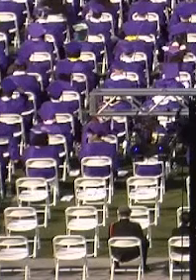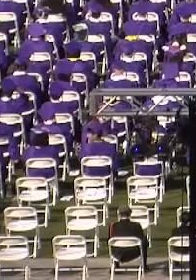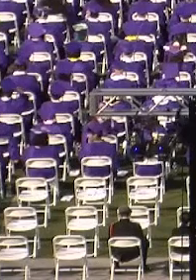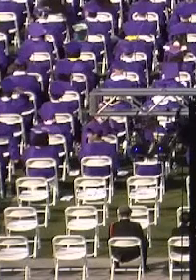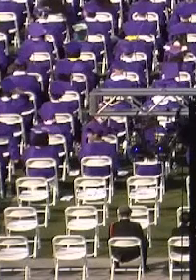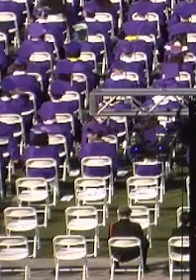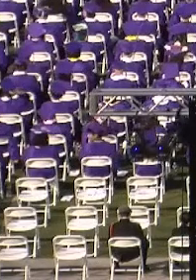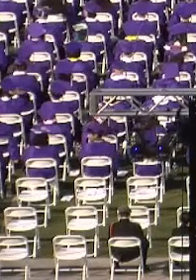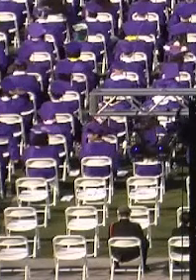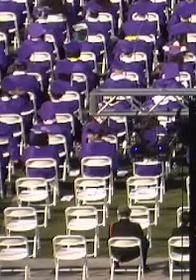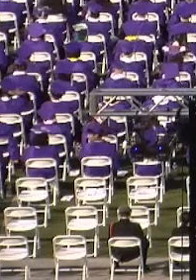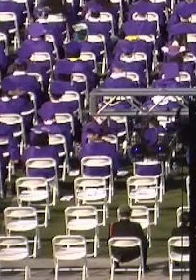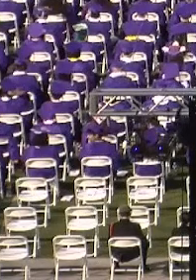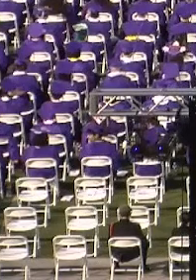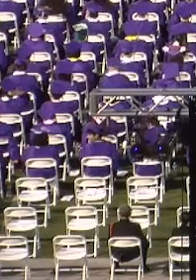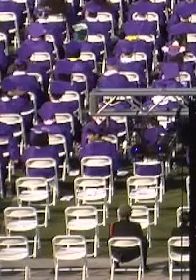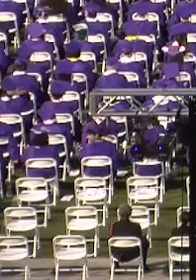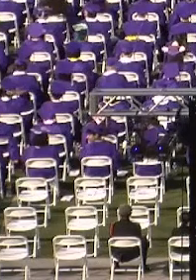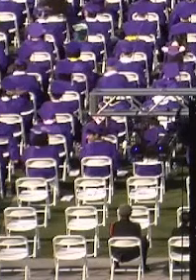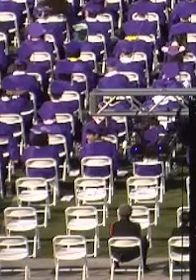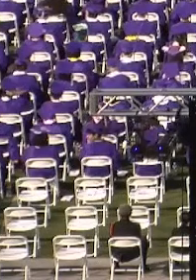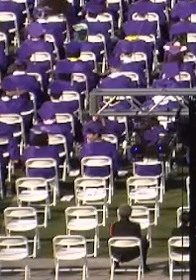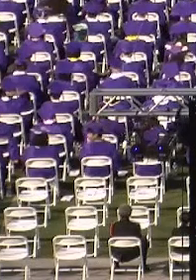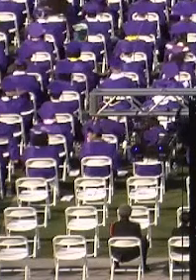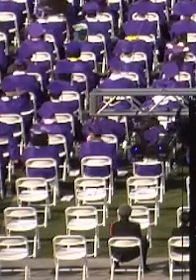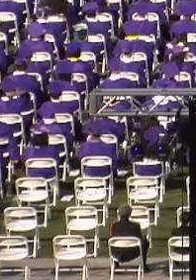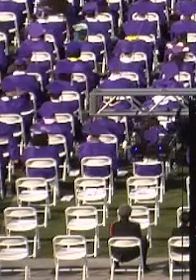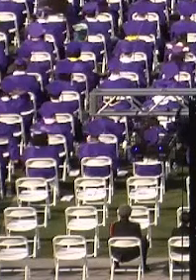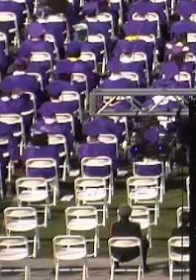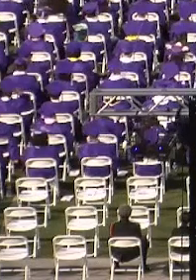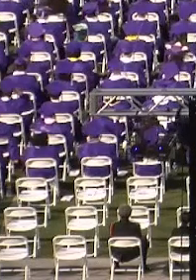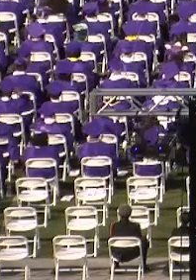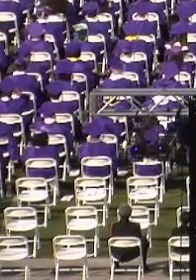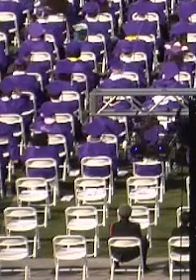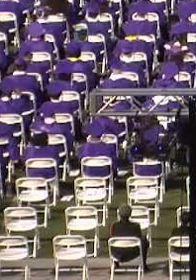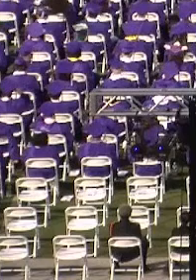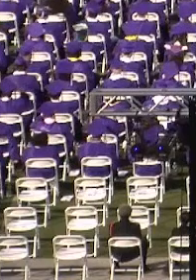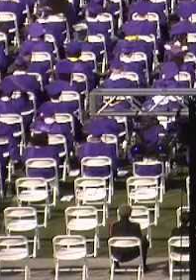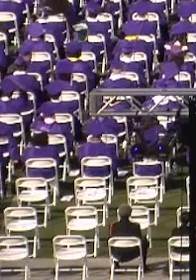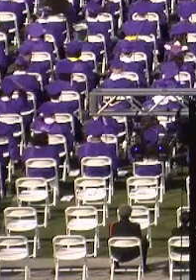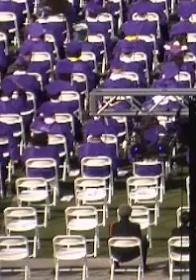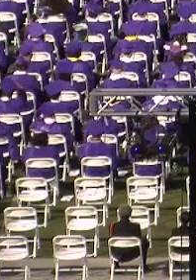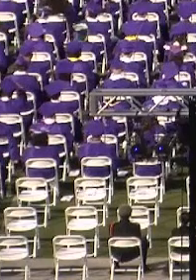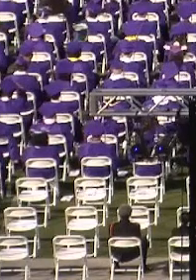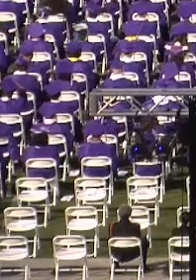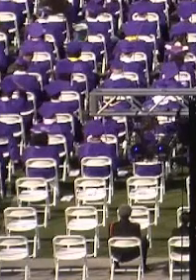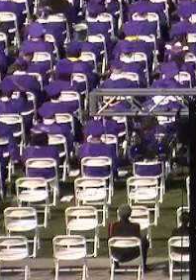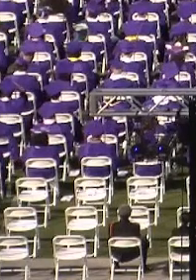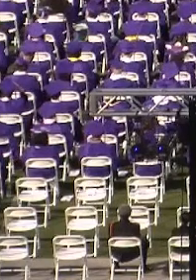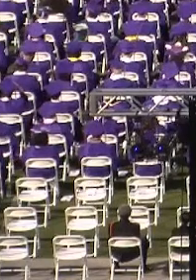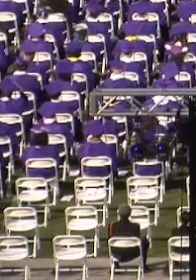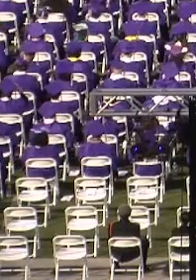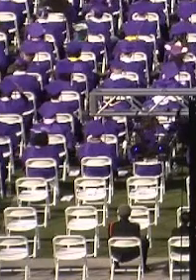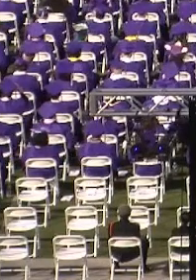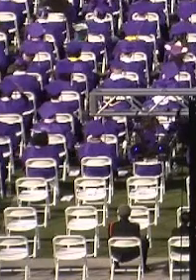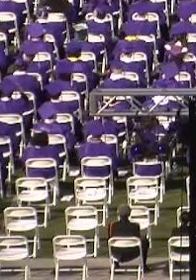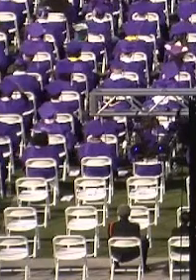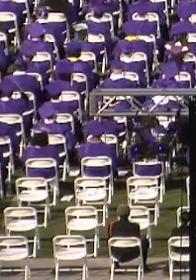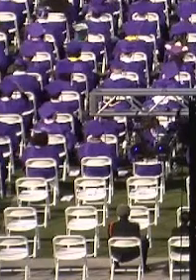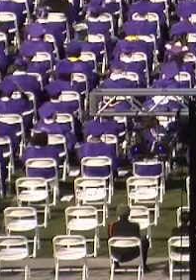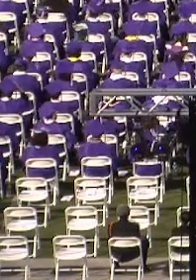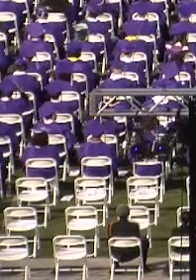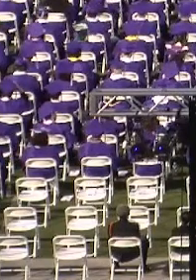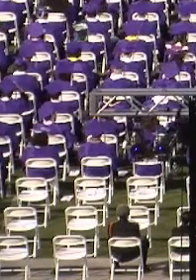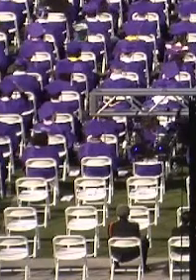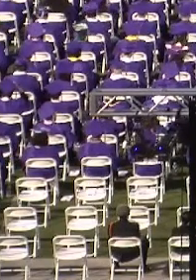del personal de Brackenridge. Algo que he aprendido y visto sobre los maestros, administradores, consejeros y todo el personal es que se